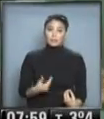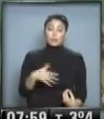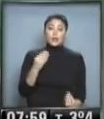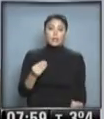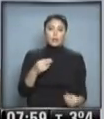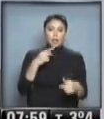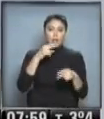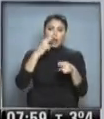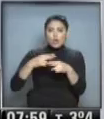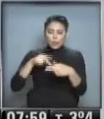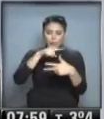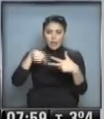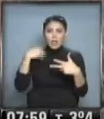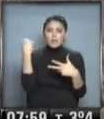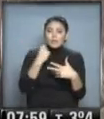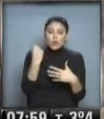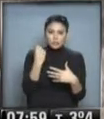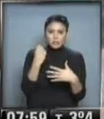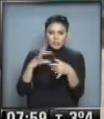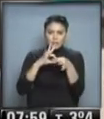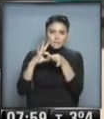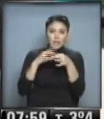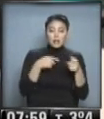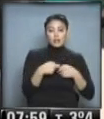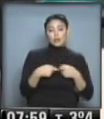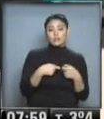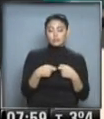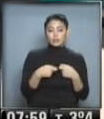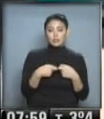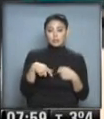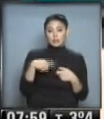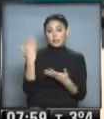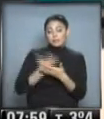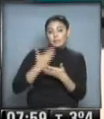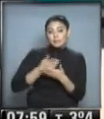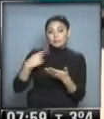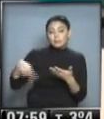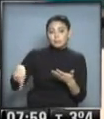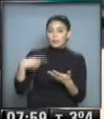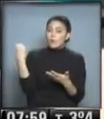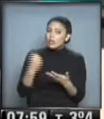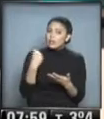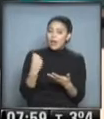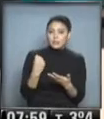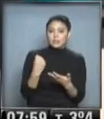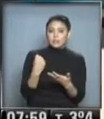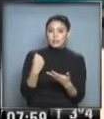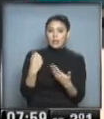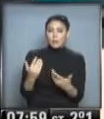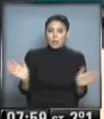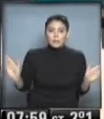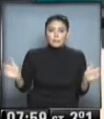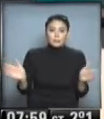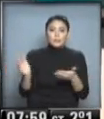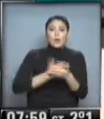son nombres muy importantes los que están ligados a este negocio es un producto muy importante también para lo que significa toda